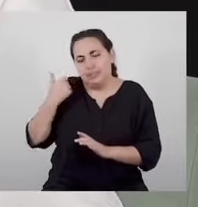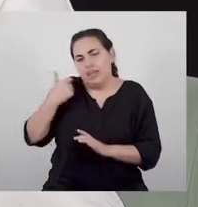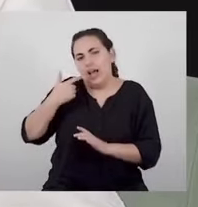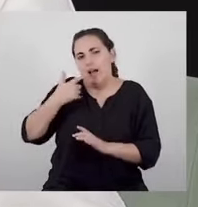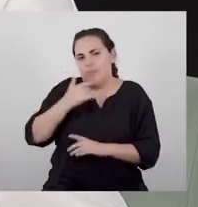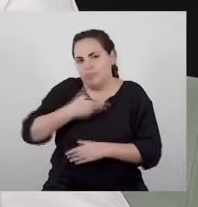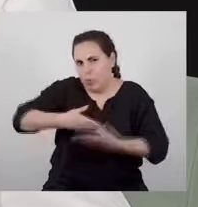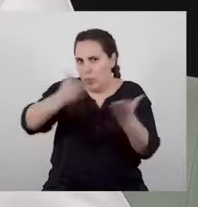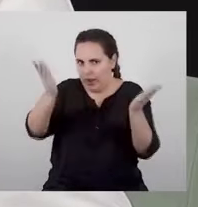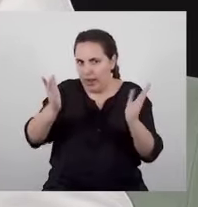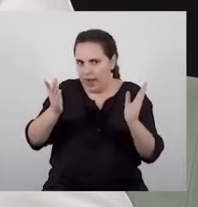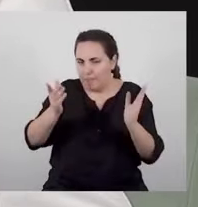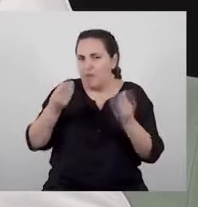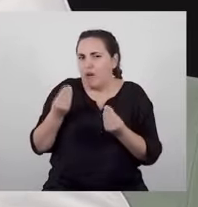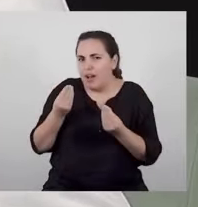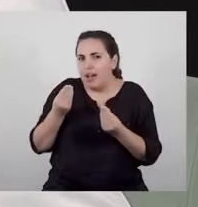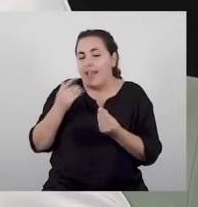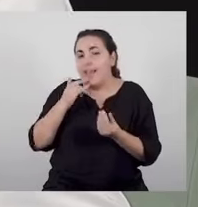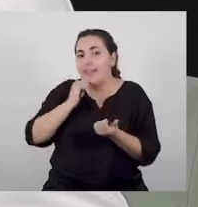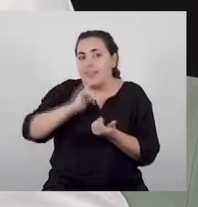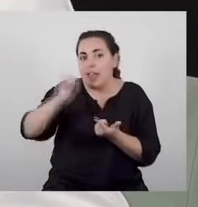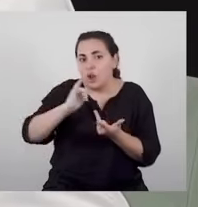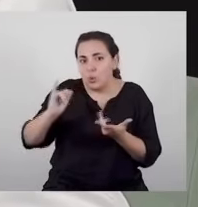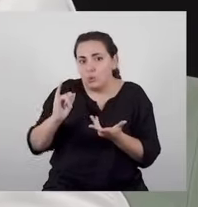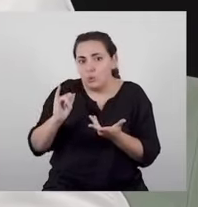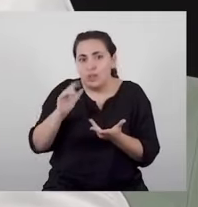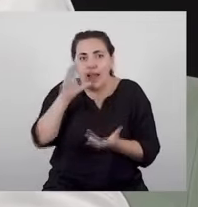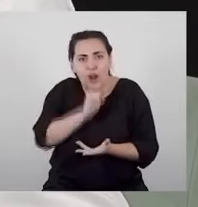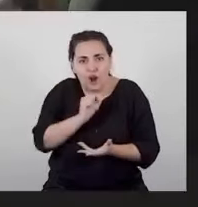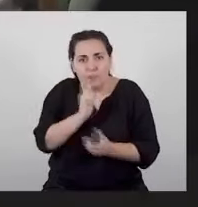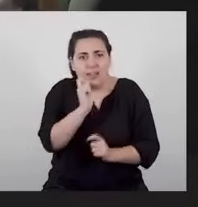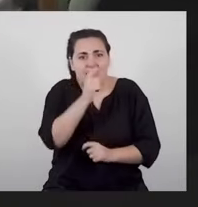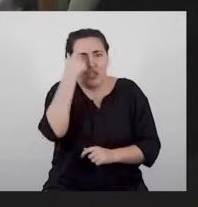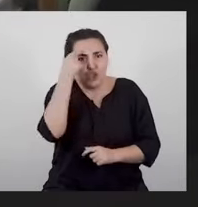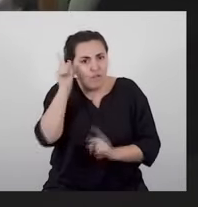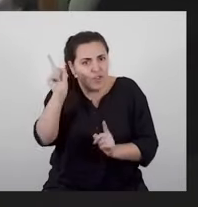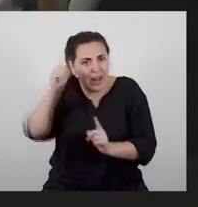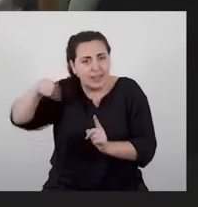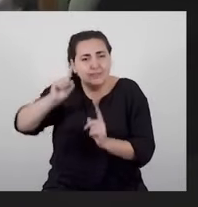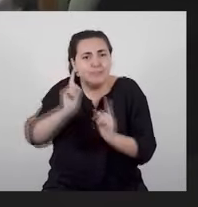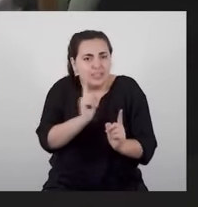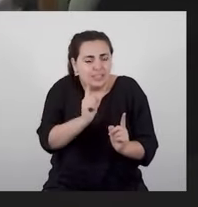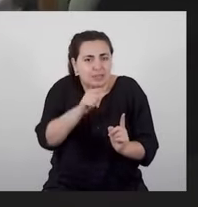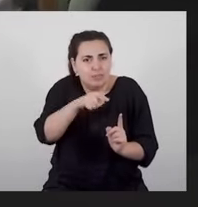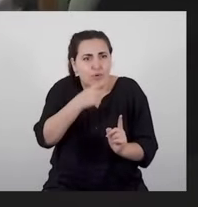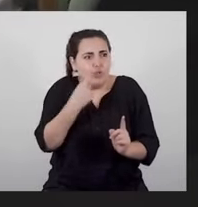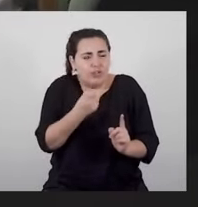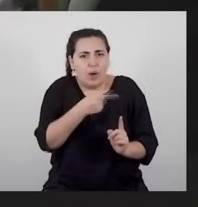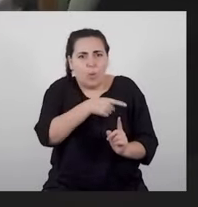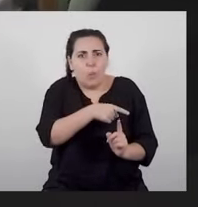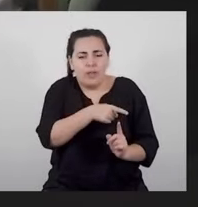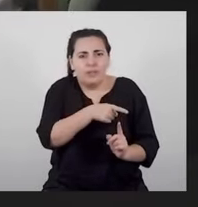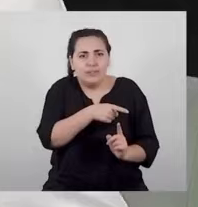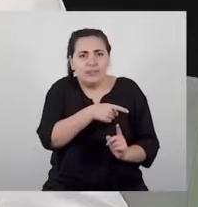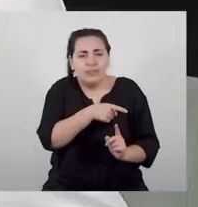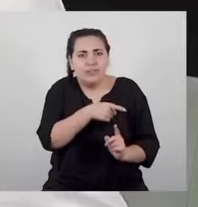compartido denuncias hasta anónimas de los propios choferes porque ellos se dan cuenta del